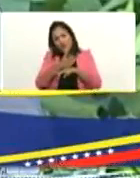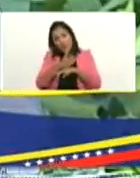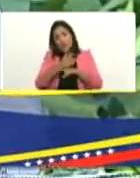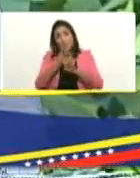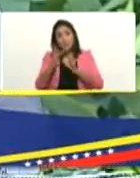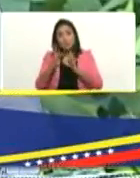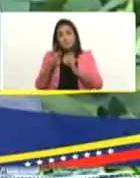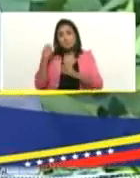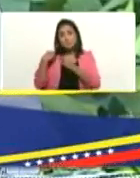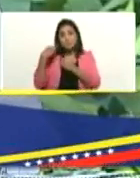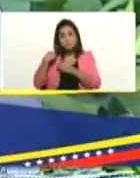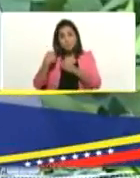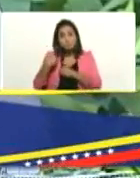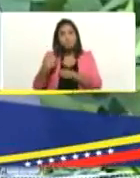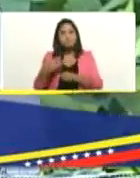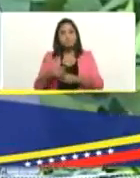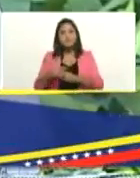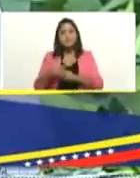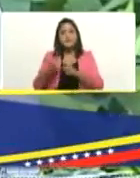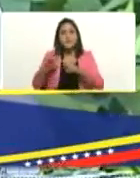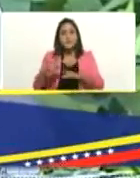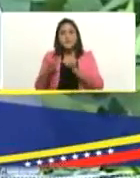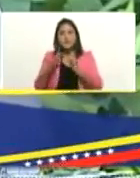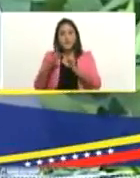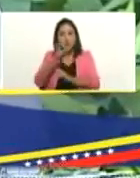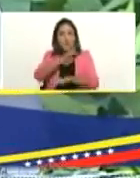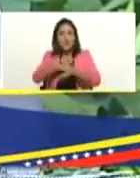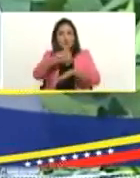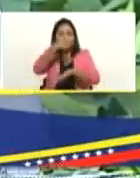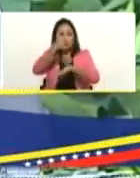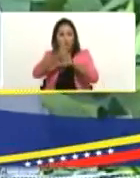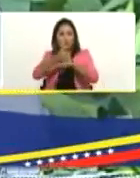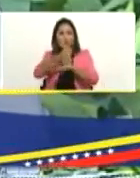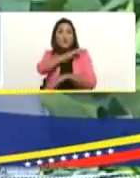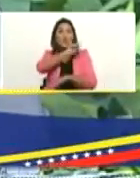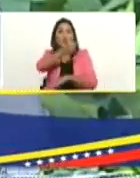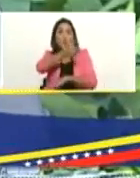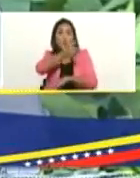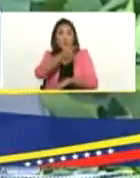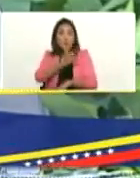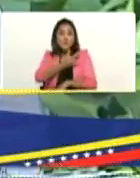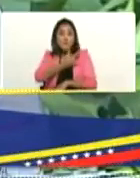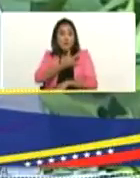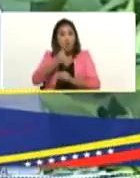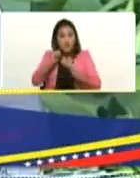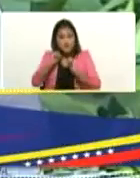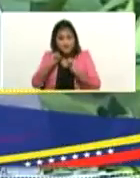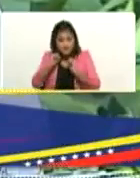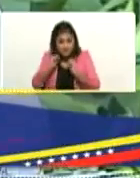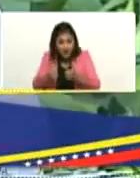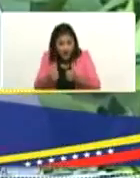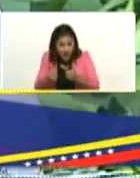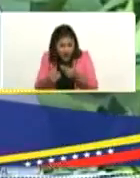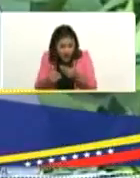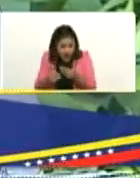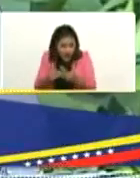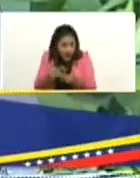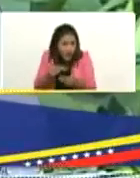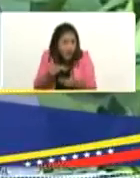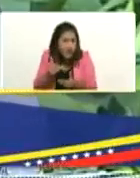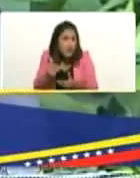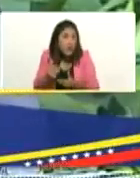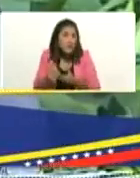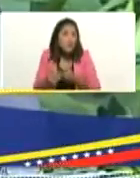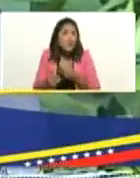contacto con las autoridades universitarias y ya han dado los primeros pasos, Jacqueline. Pero hace falta que llegue